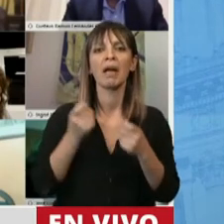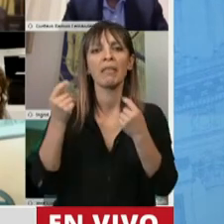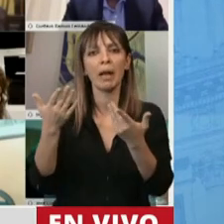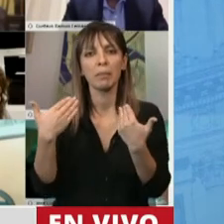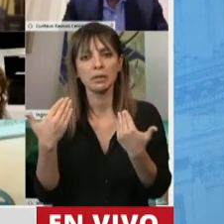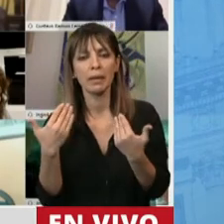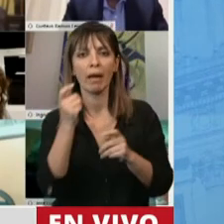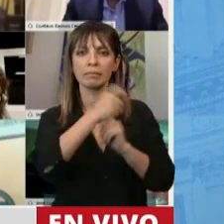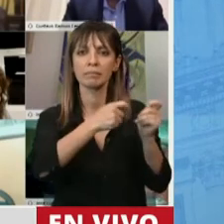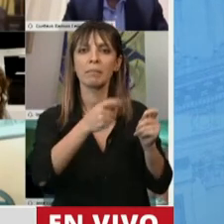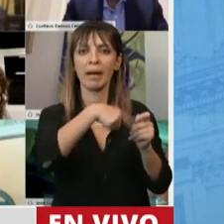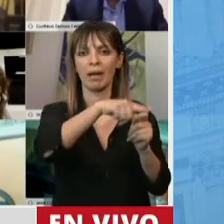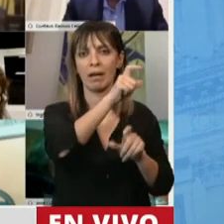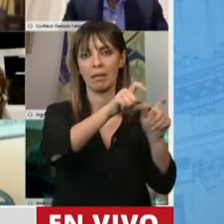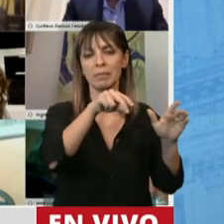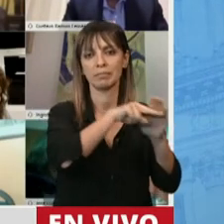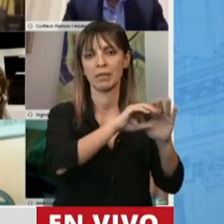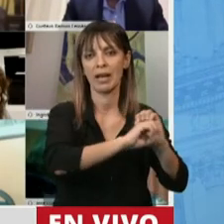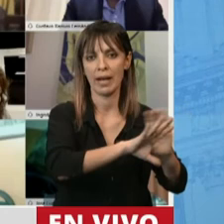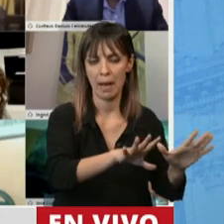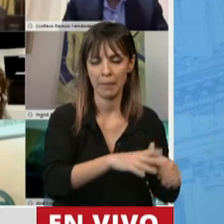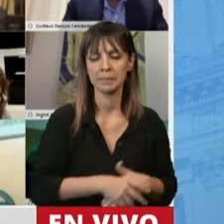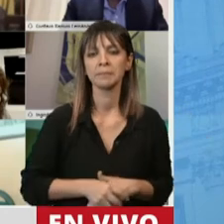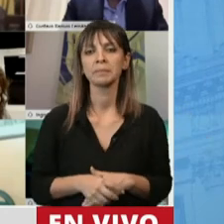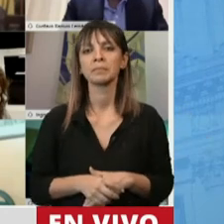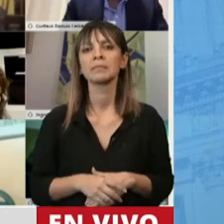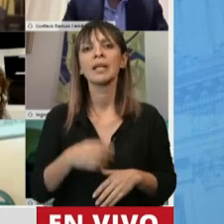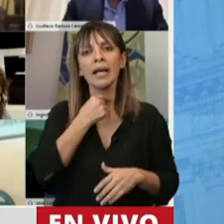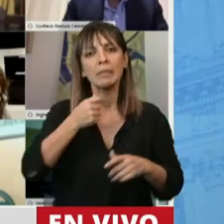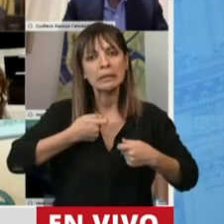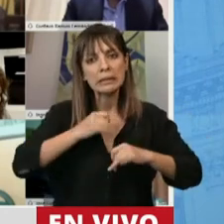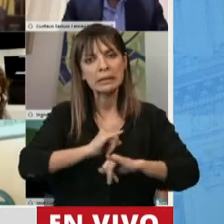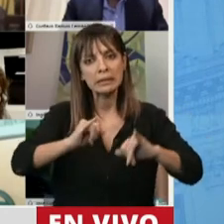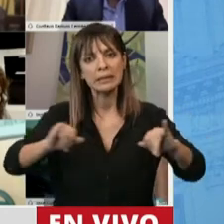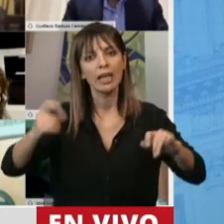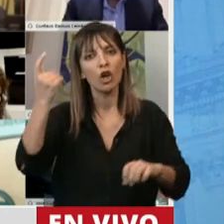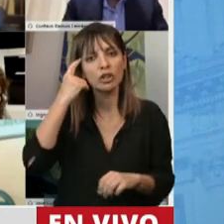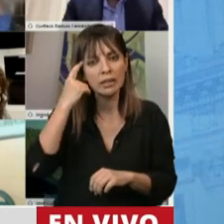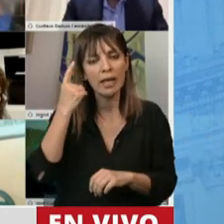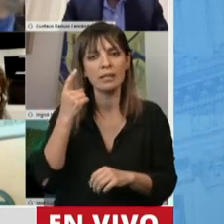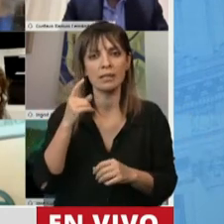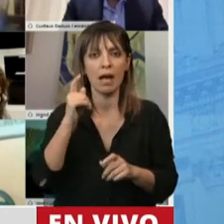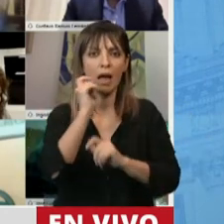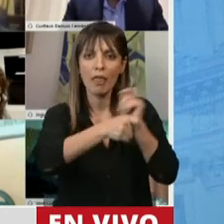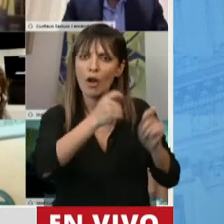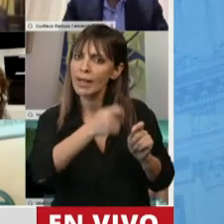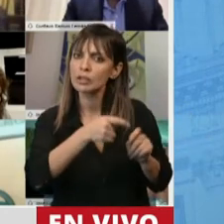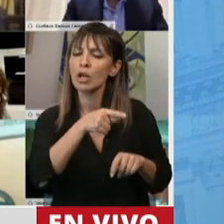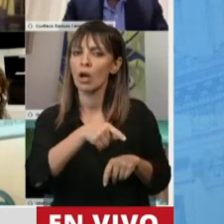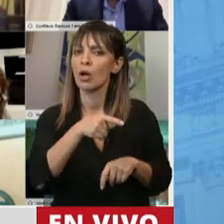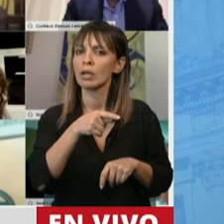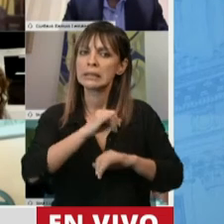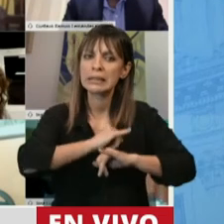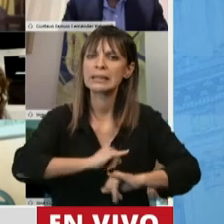disponibilidad de plasma para utilizar en pacientes críticos. Queremos concientizar sobre la necesidad de la donación de plasma, que se